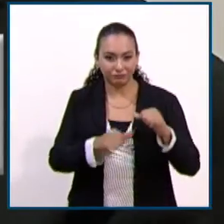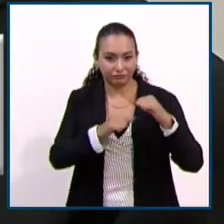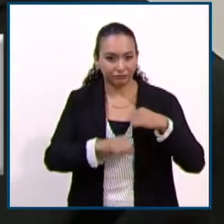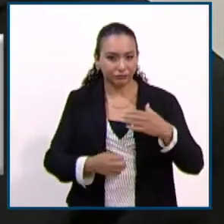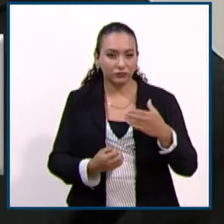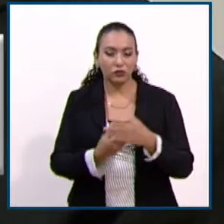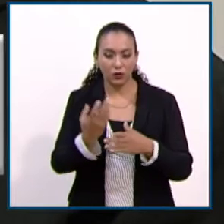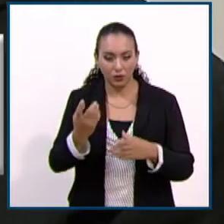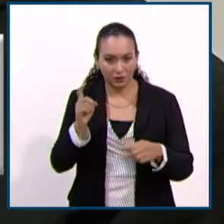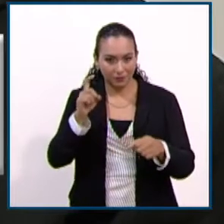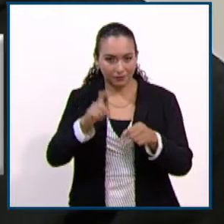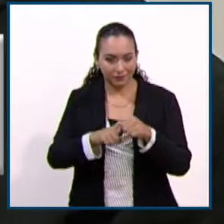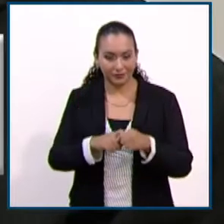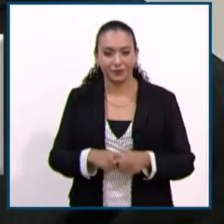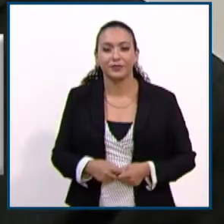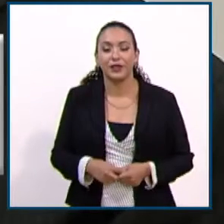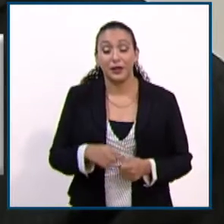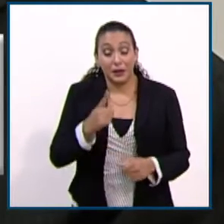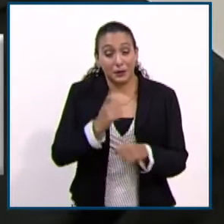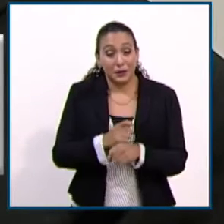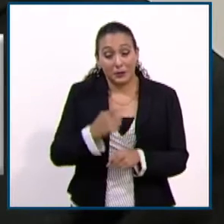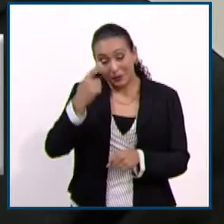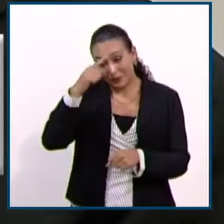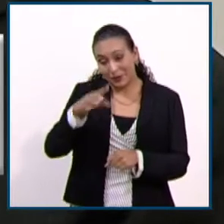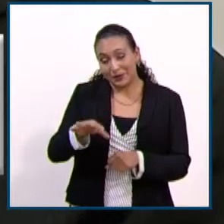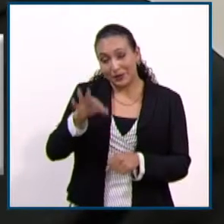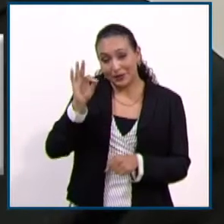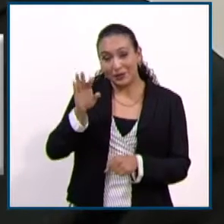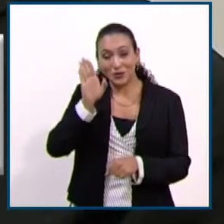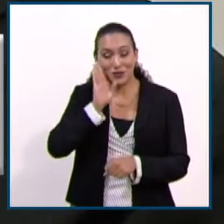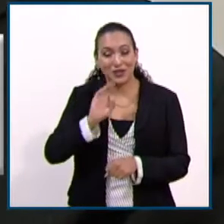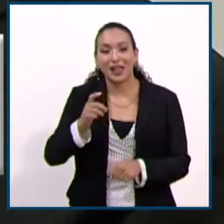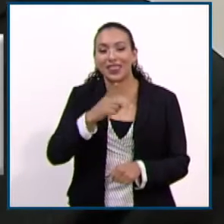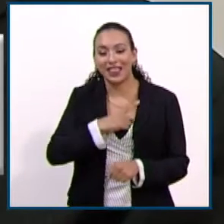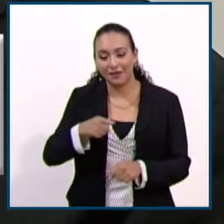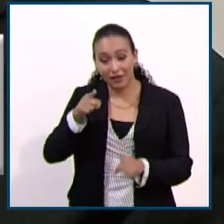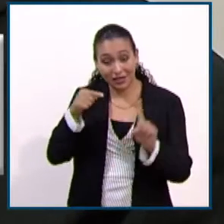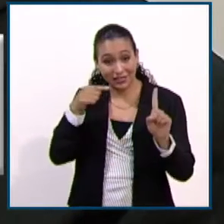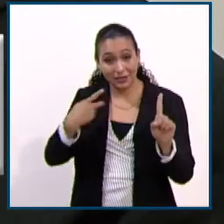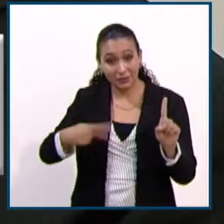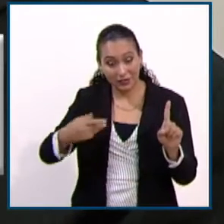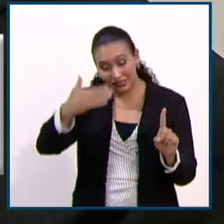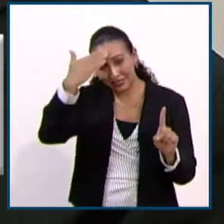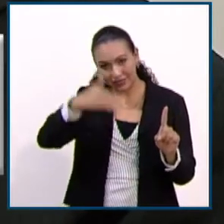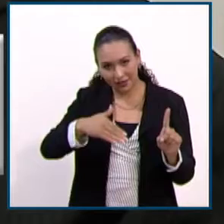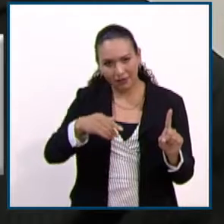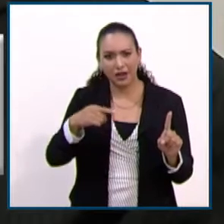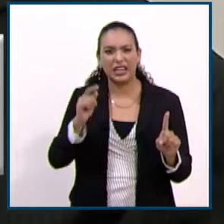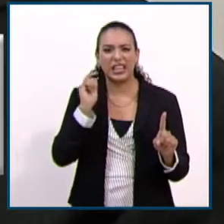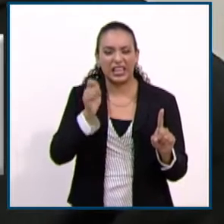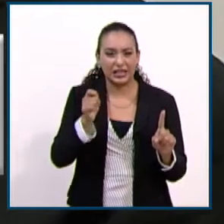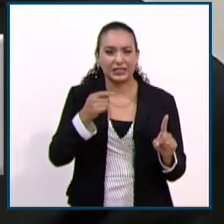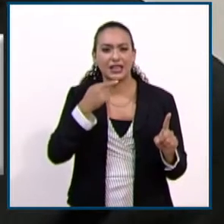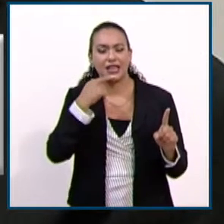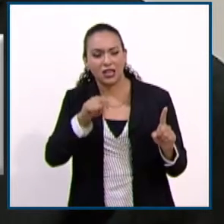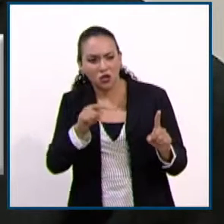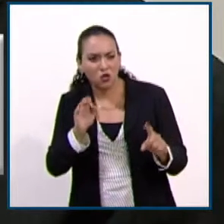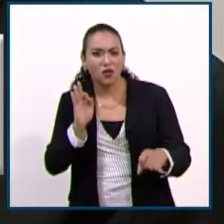persona profesional, competente, conocedora del derecho constitucional, del amparo,